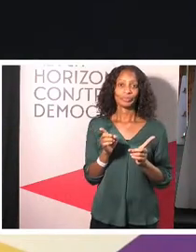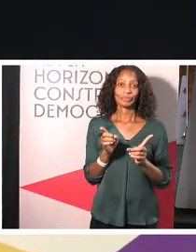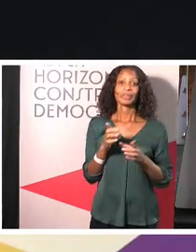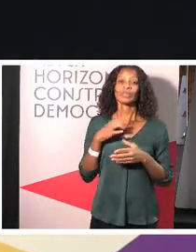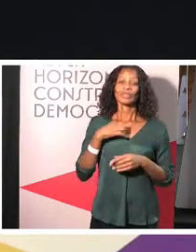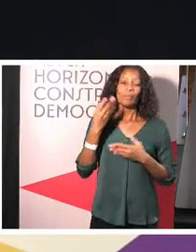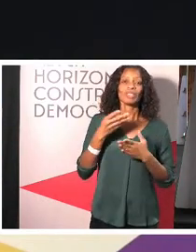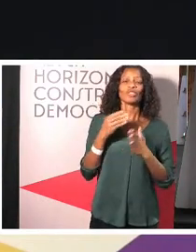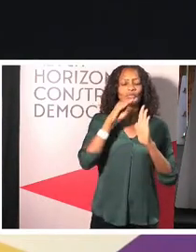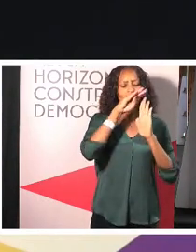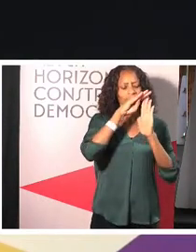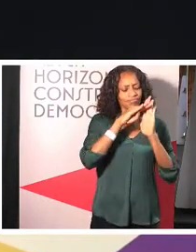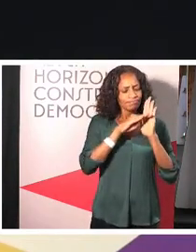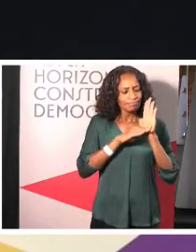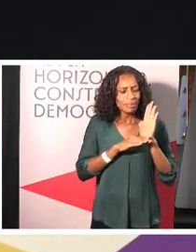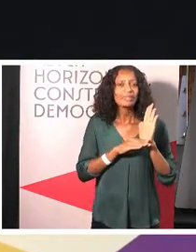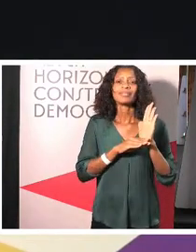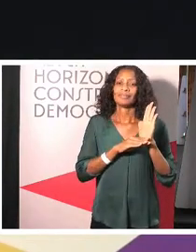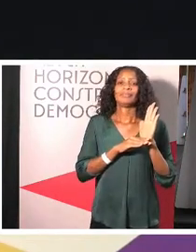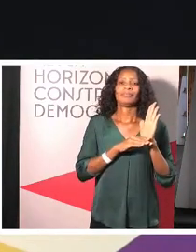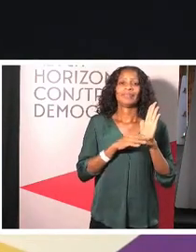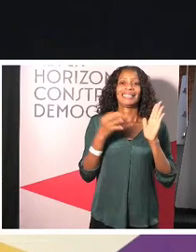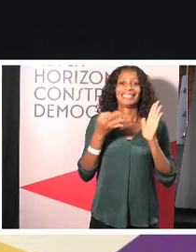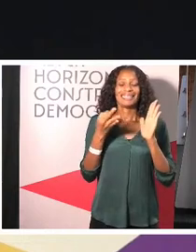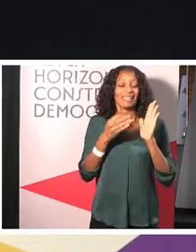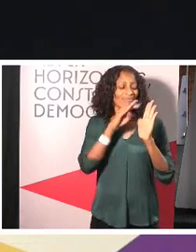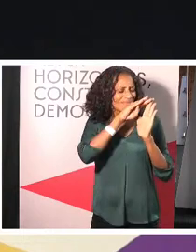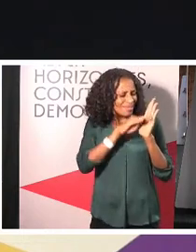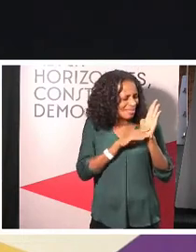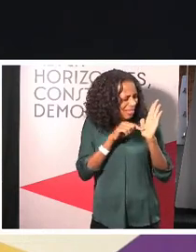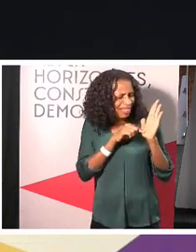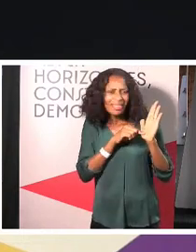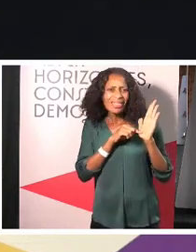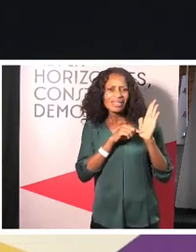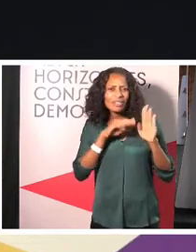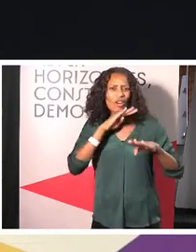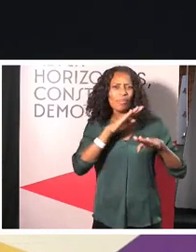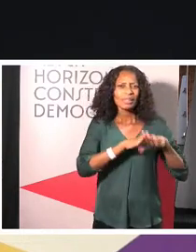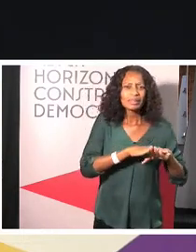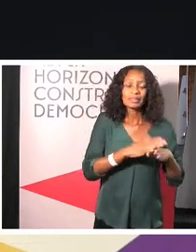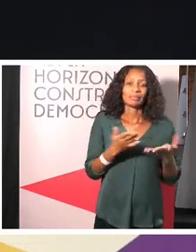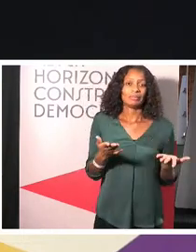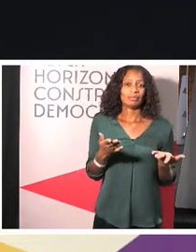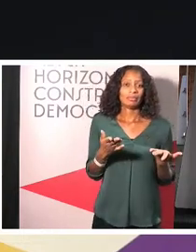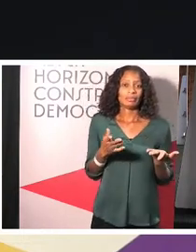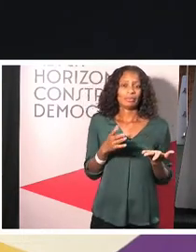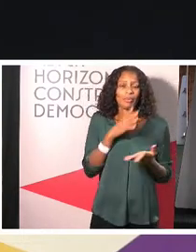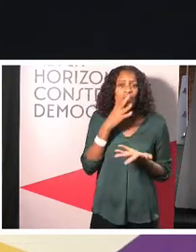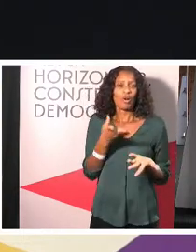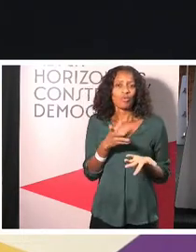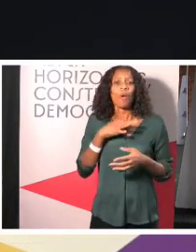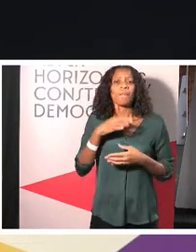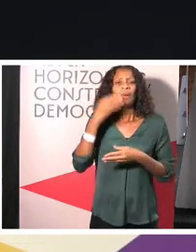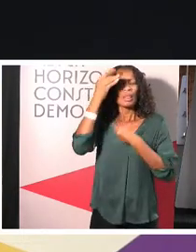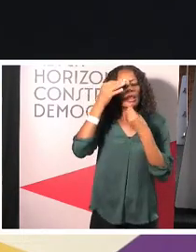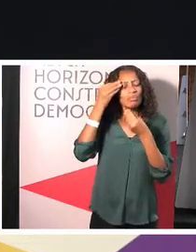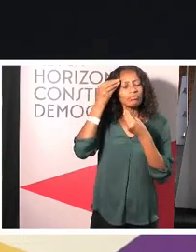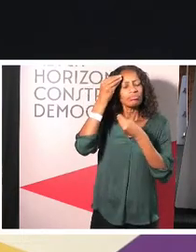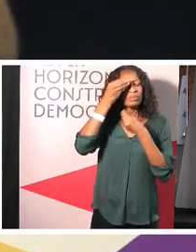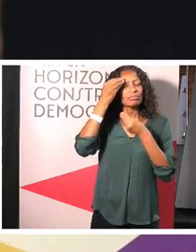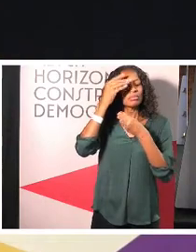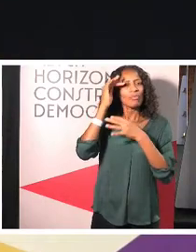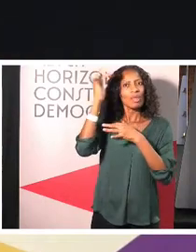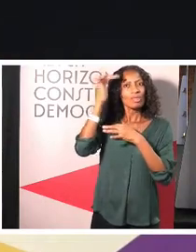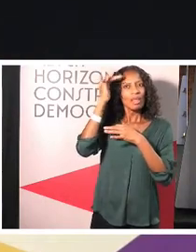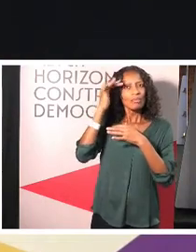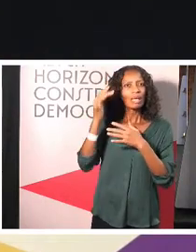tipo de instituciones que no tienen por qué existir. O sea, no podemos imaginar instituciones distintas a las del mercado